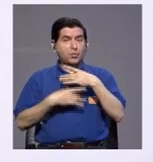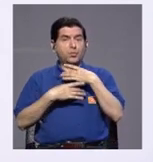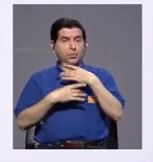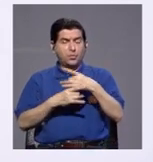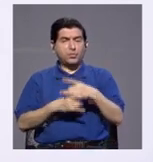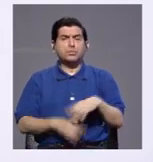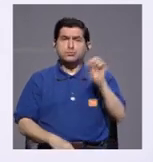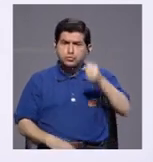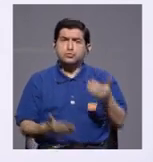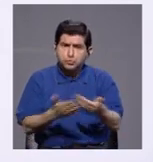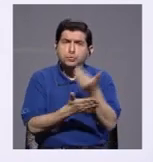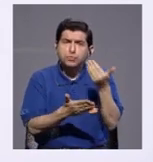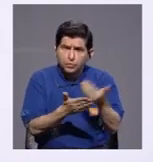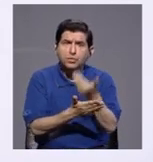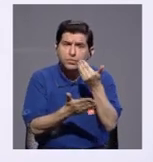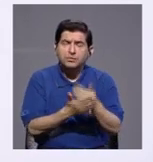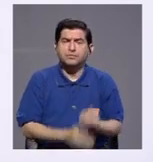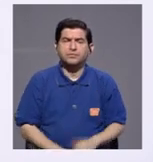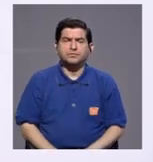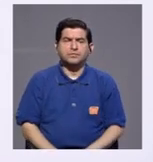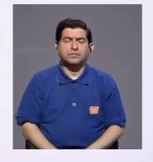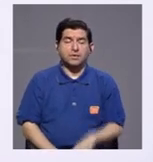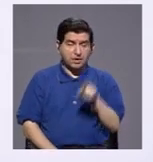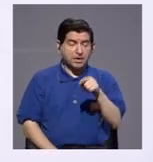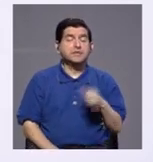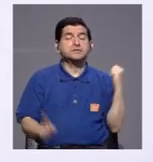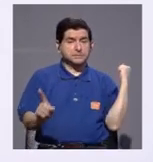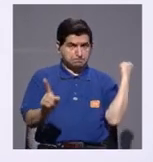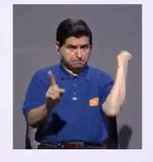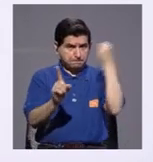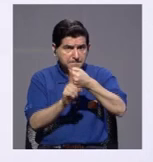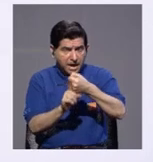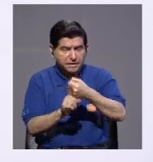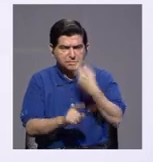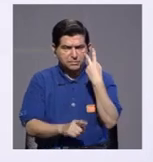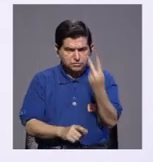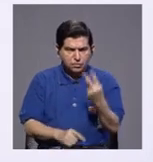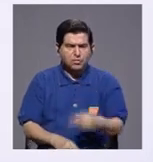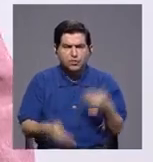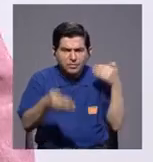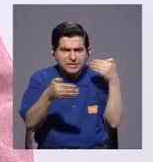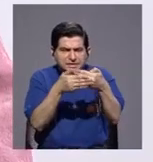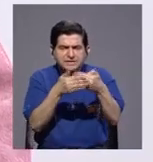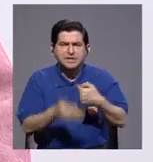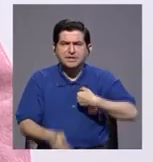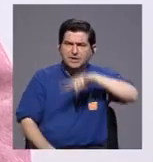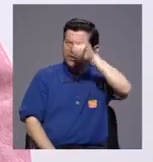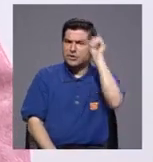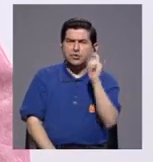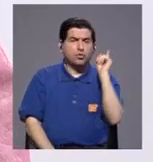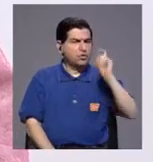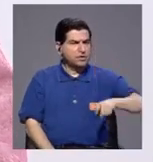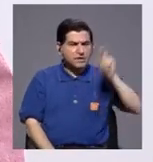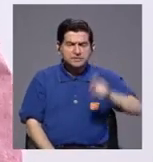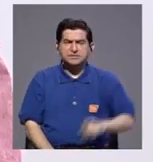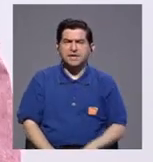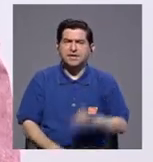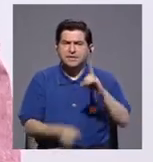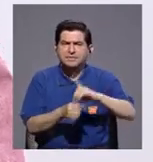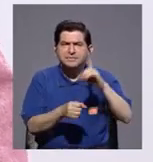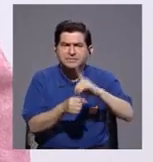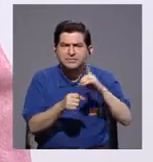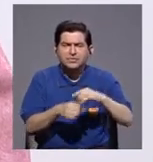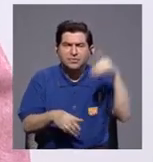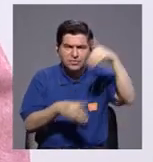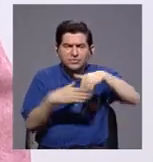para ellos novedoso este impactante porque lo pueden ver de primera mano pregunta que me veo obligado han tenido diputados